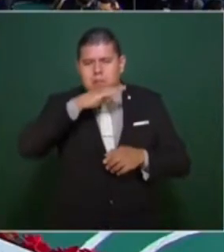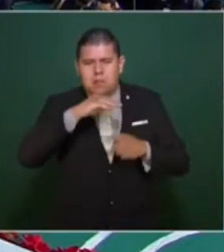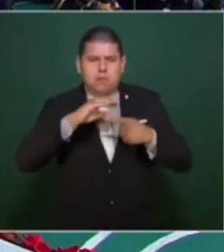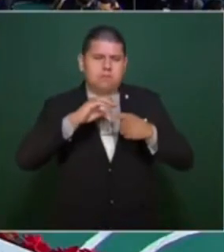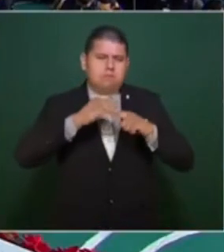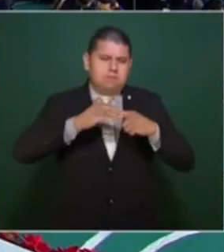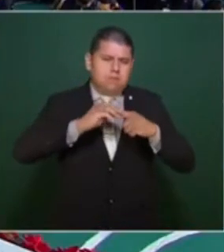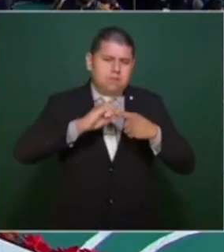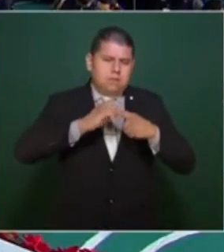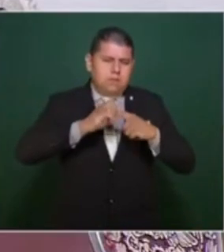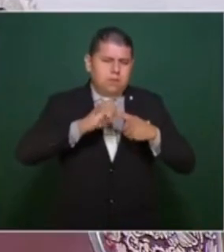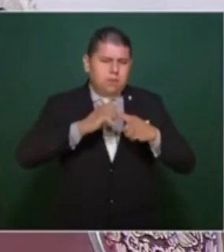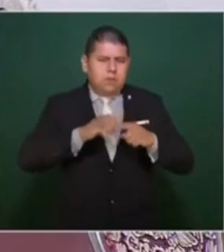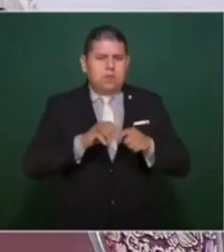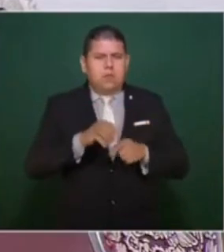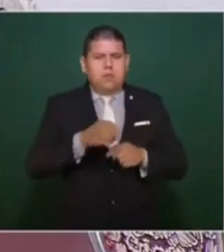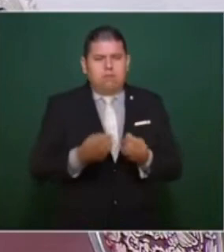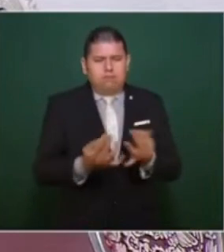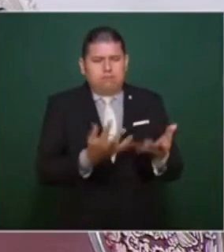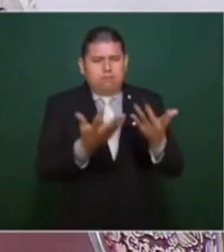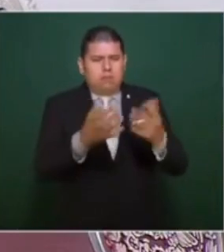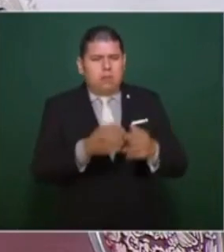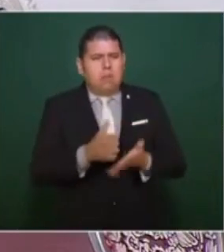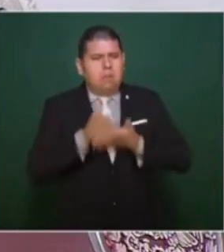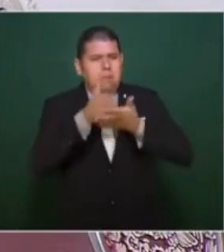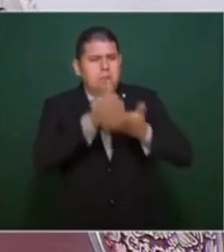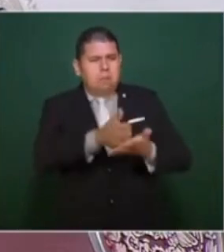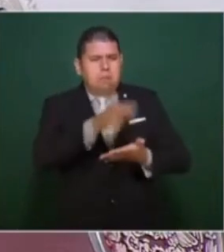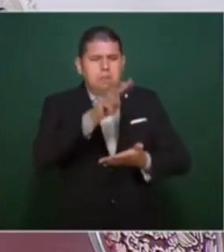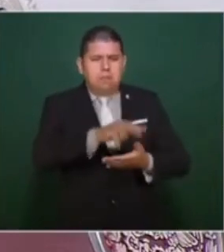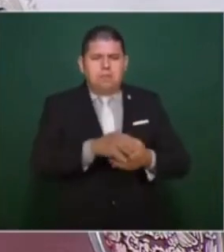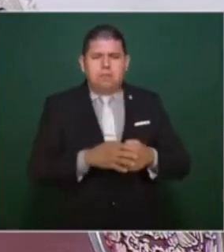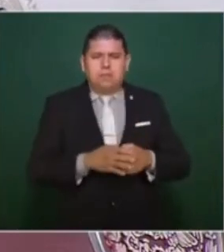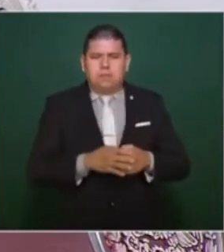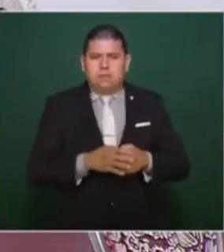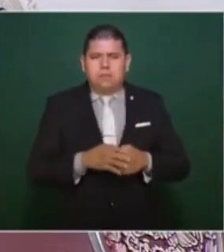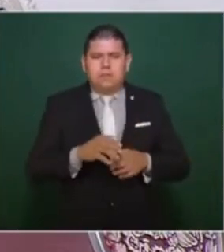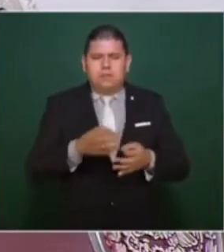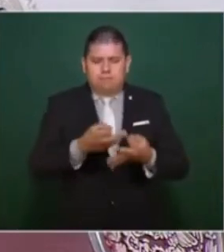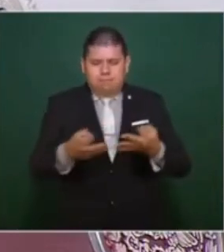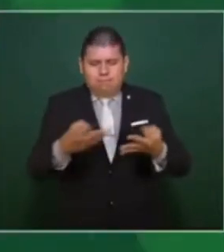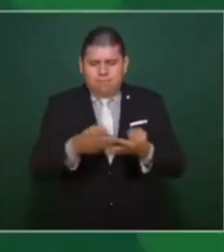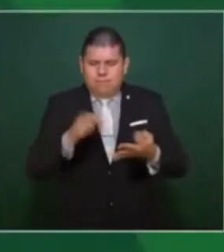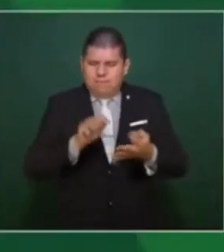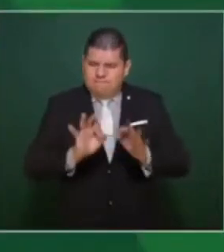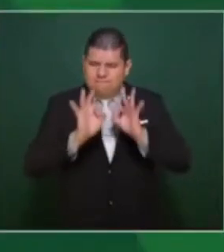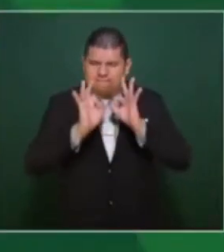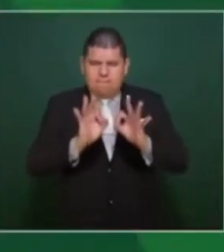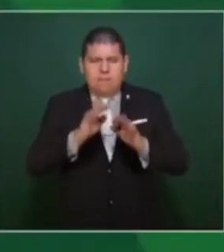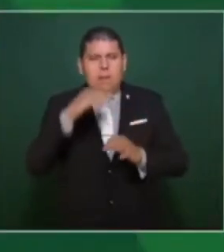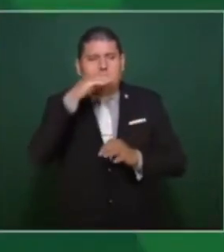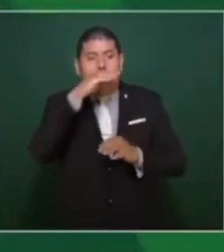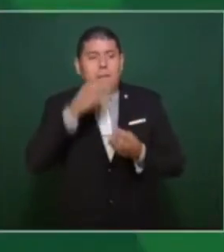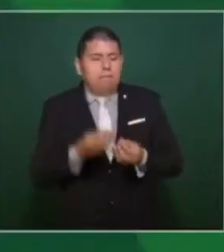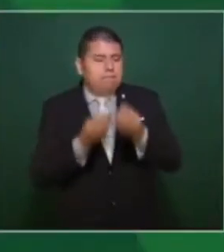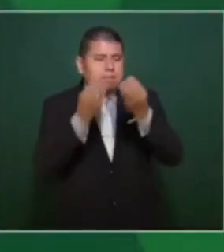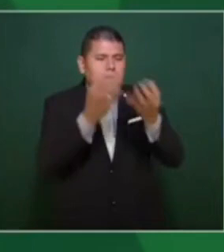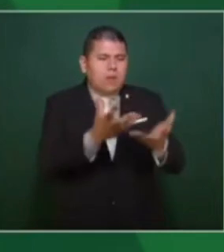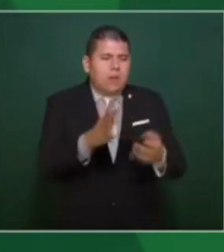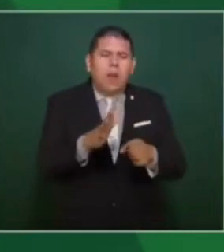empezar con los pequeños, pero van a tener fertilizantes gratuitos. ¿Por